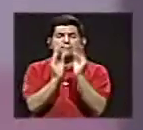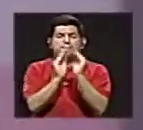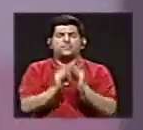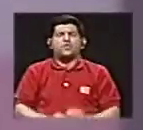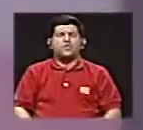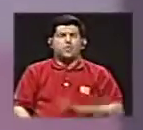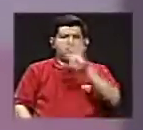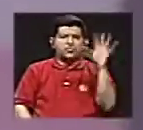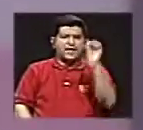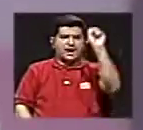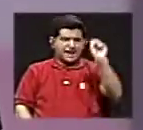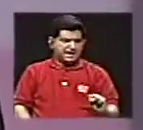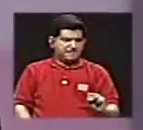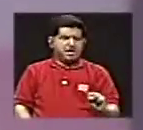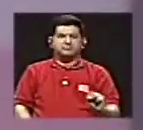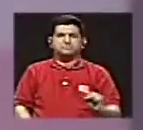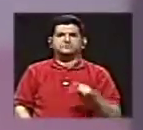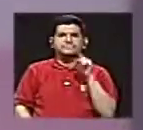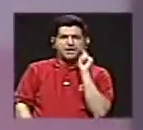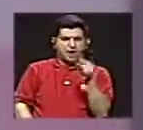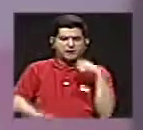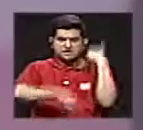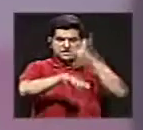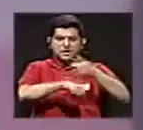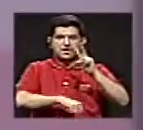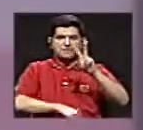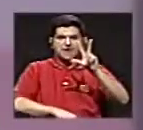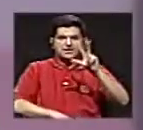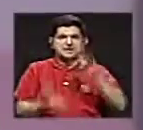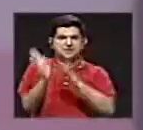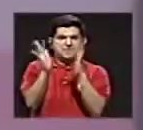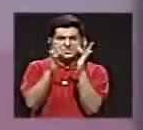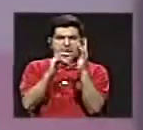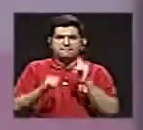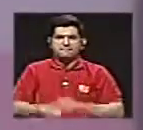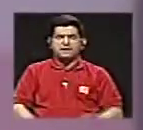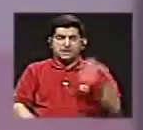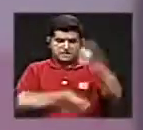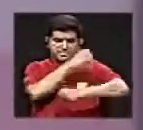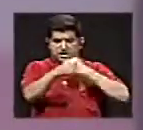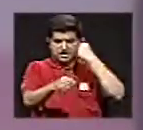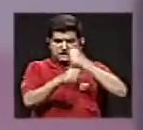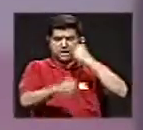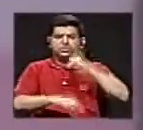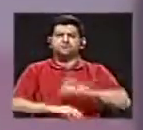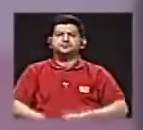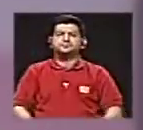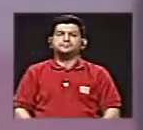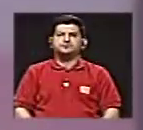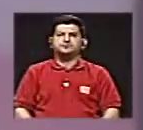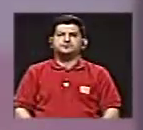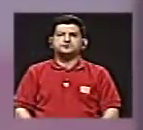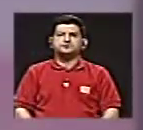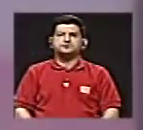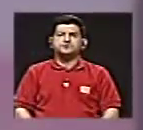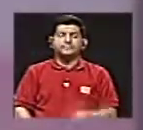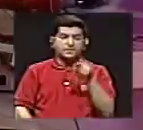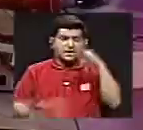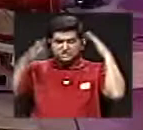Sur. El Foro Caribe Sur se estableció el 23 de abril de este año vigente y